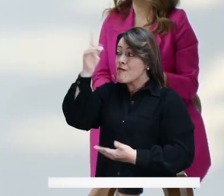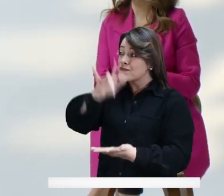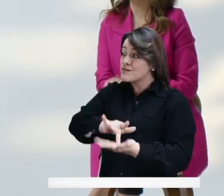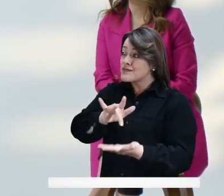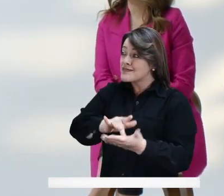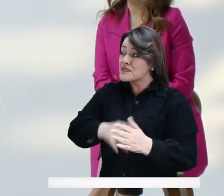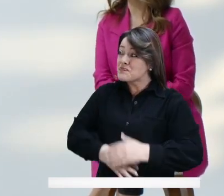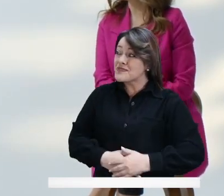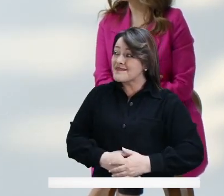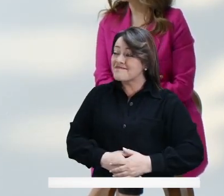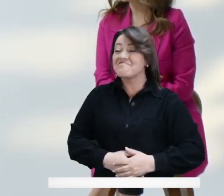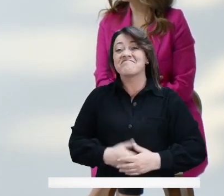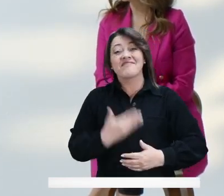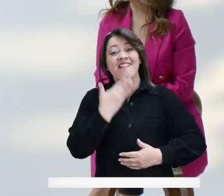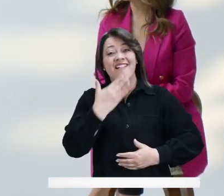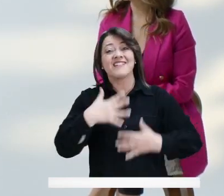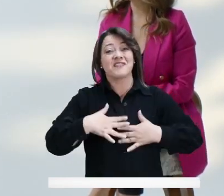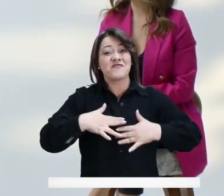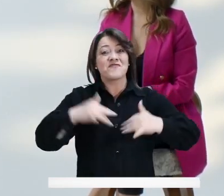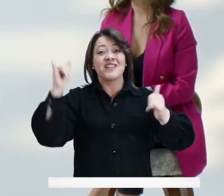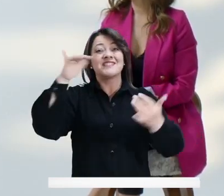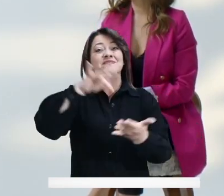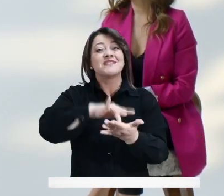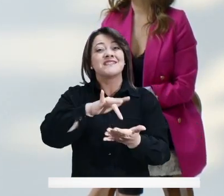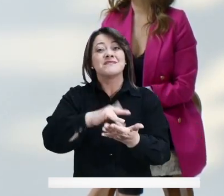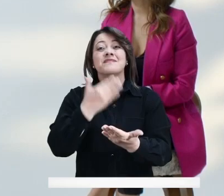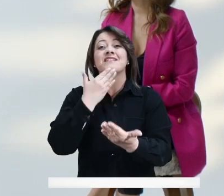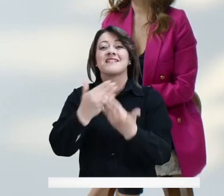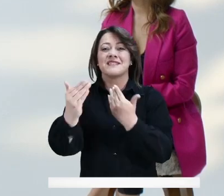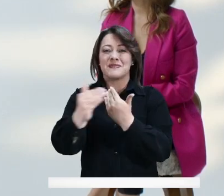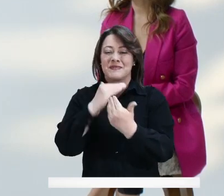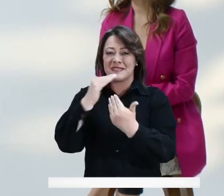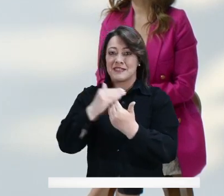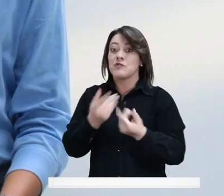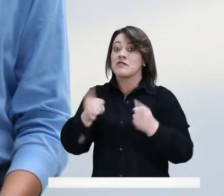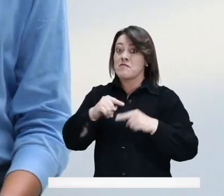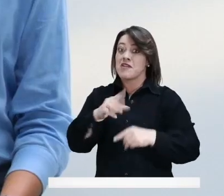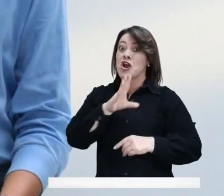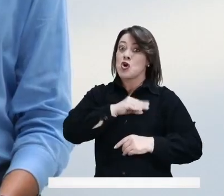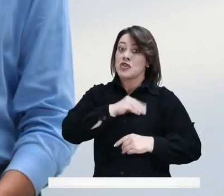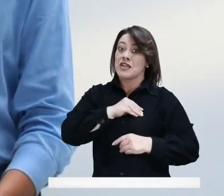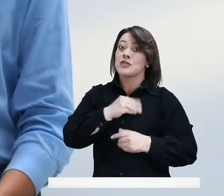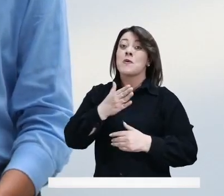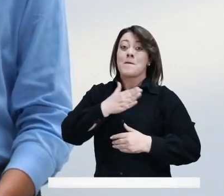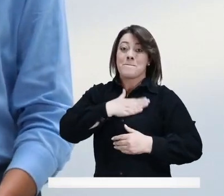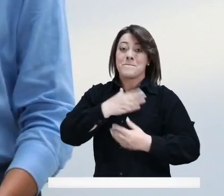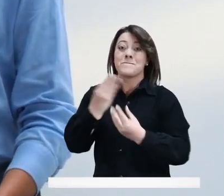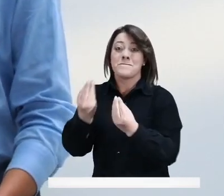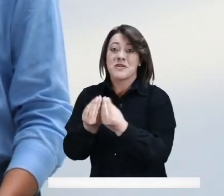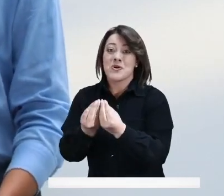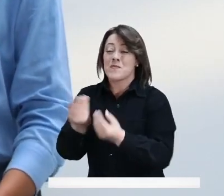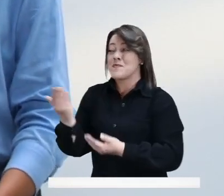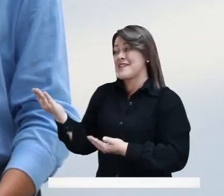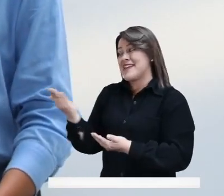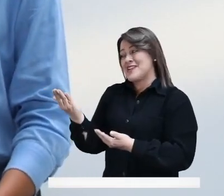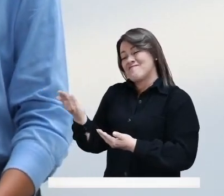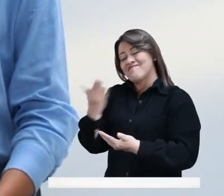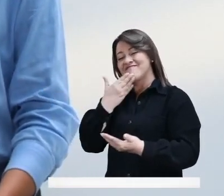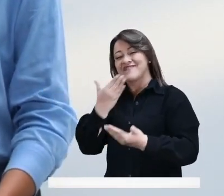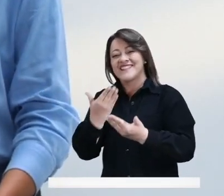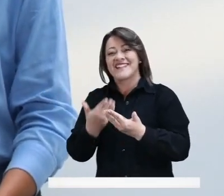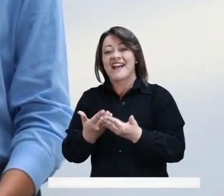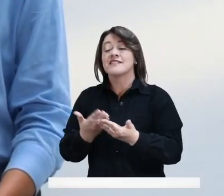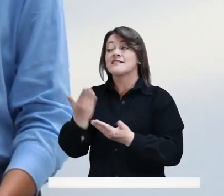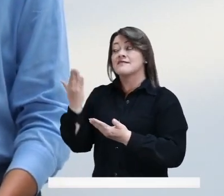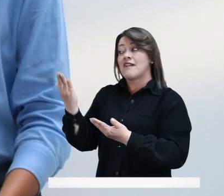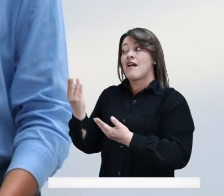nos acompaña. Sabina, muy feliz de estar en este espacio. Gracias por la invitación. Además, también muy contento de compartir este espacio con el concejal